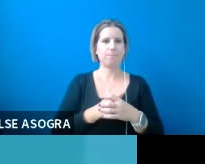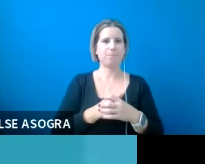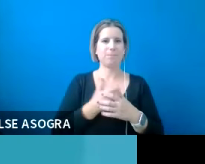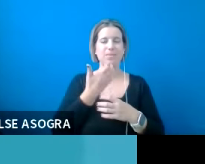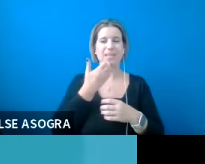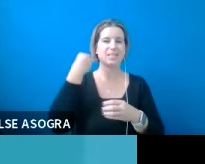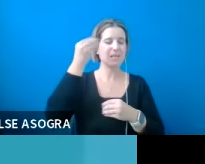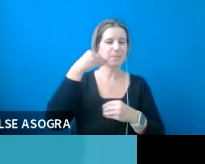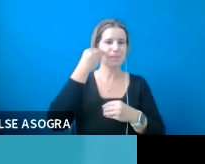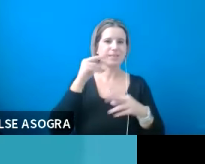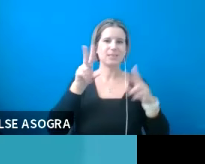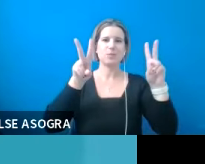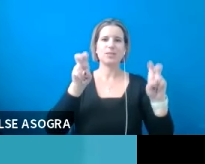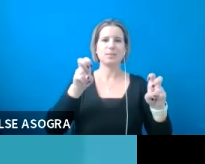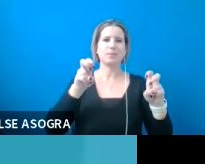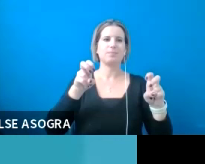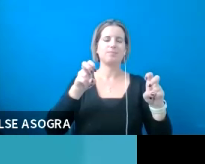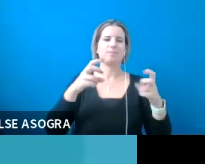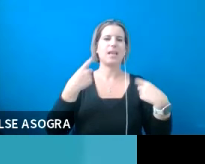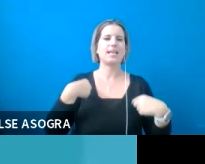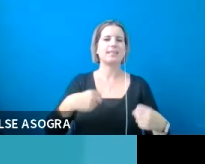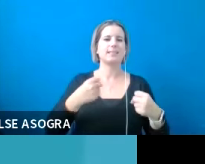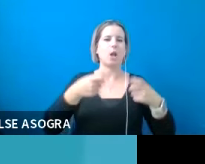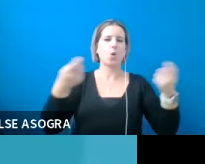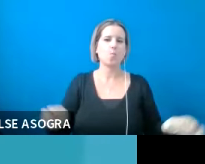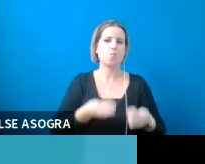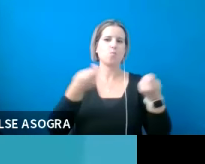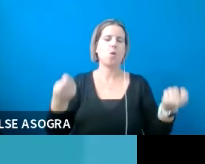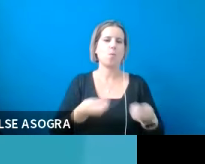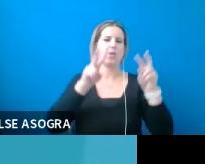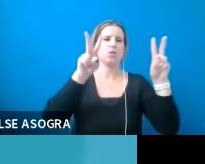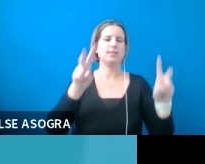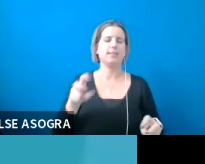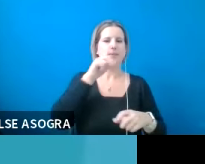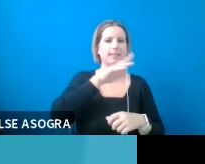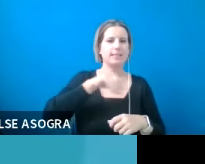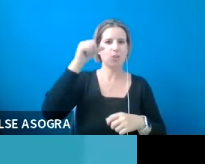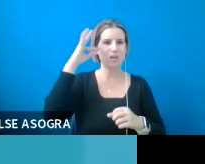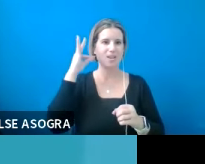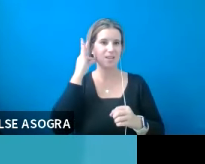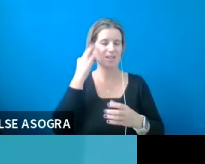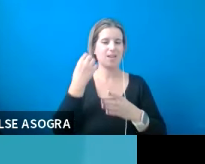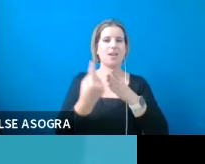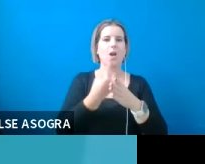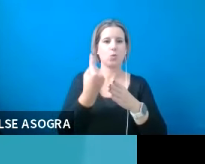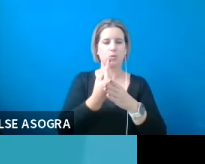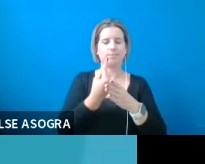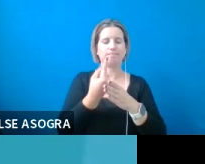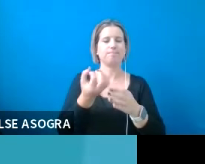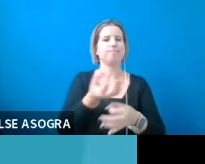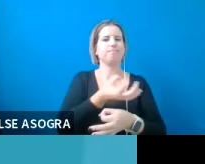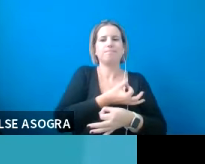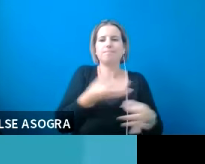pensamos en términos de promoción de la salud de niñas y mujeres en el espectro del autismo desde luego una adecuada